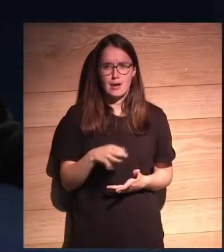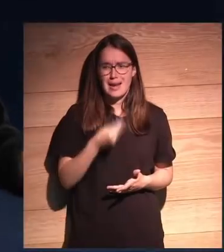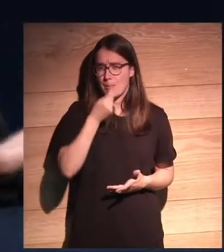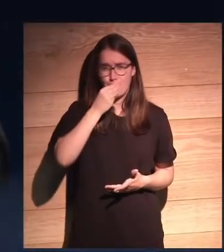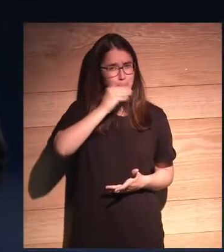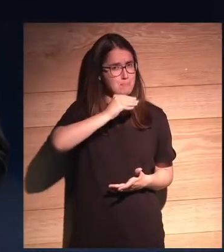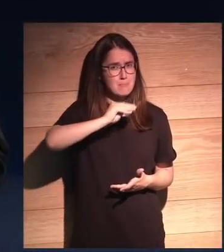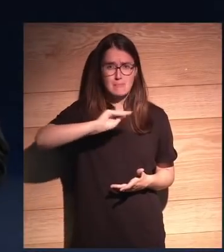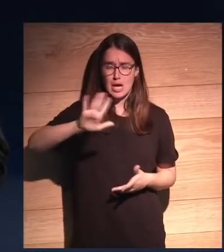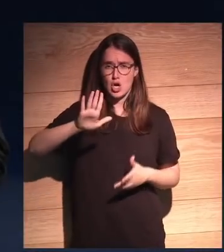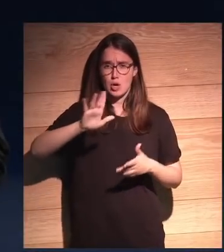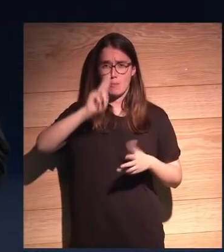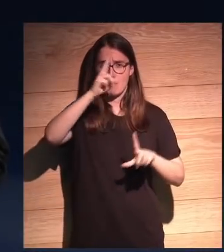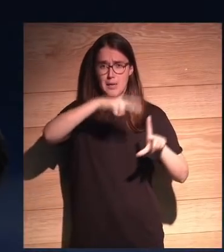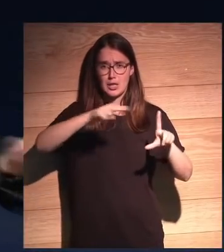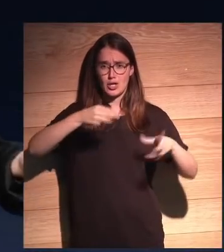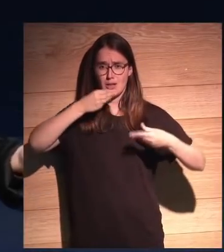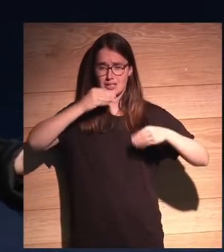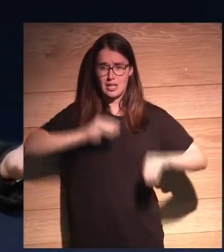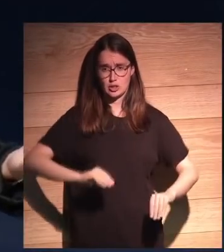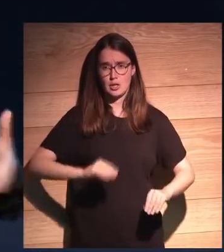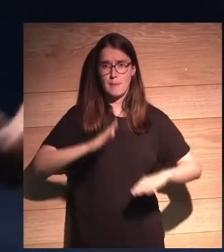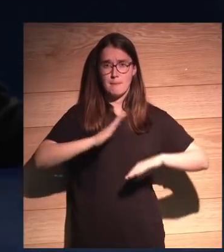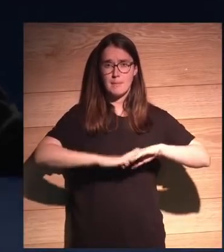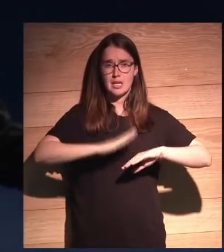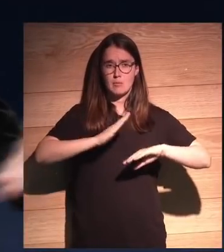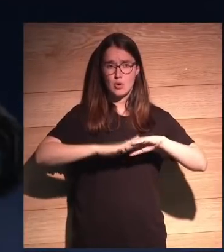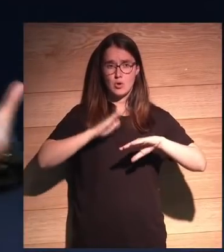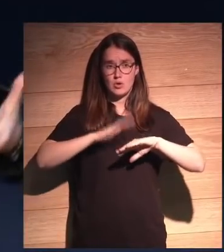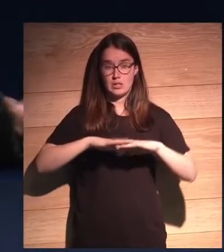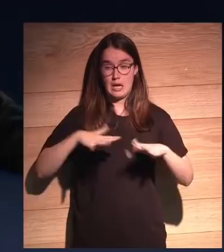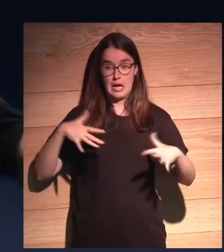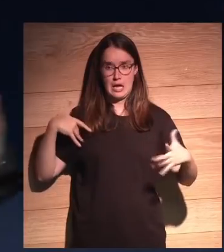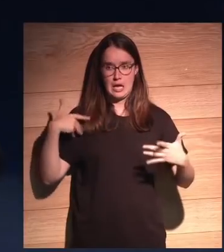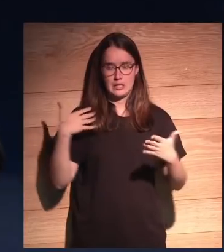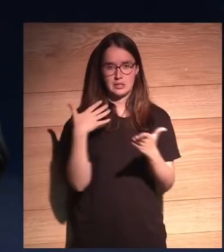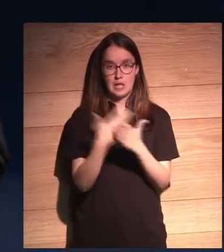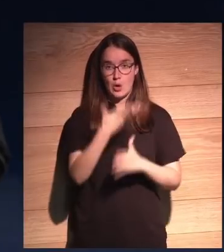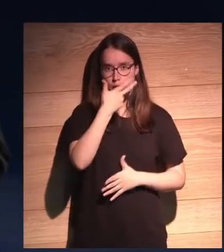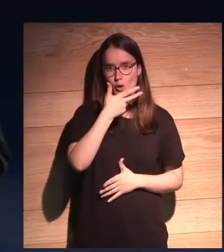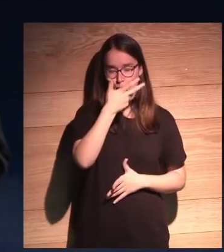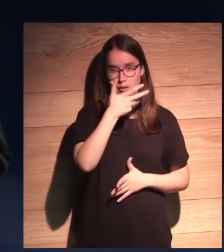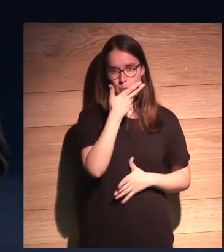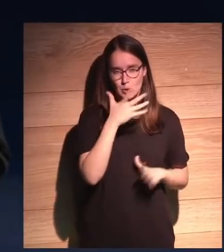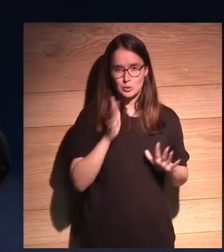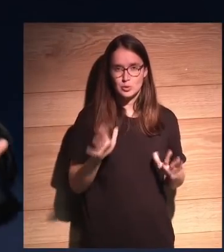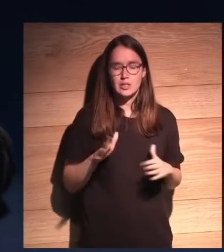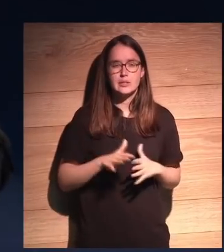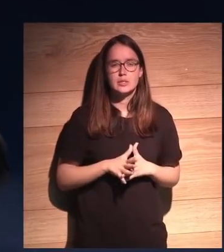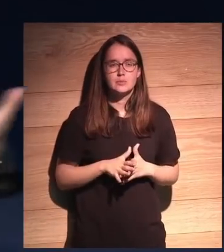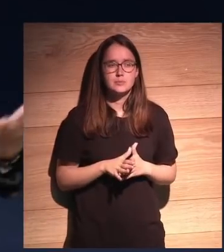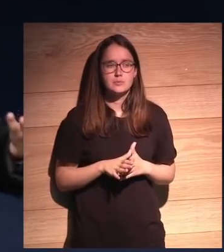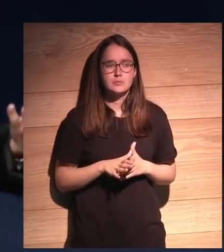las pintoras que ha habido en la historia, por lo menos de las que hemos ido logrando conocer,